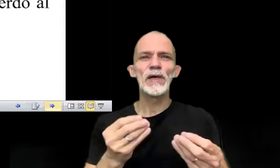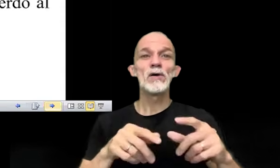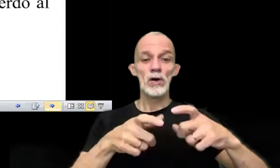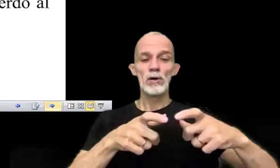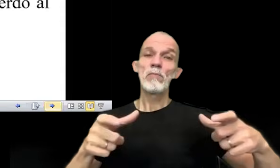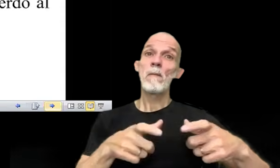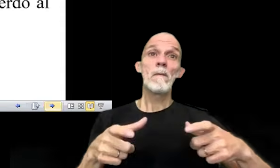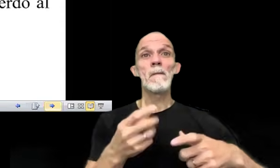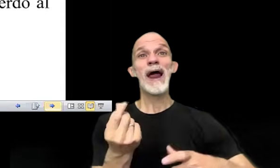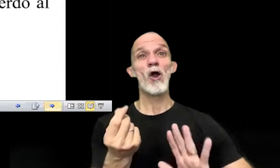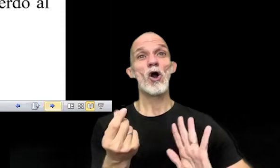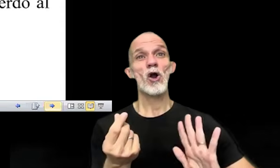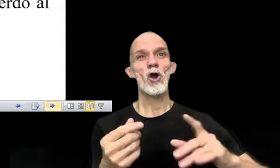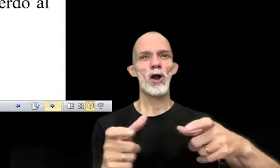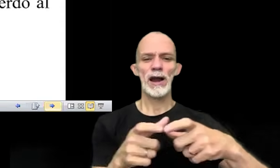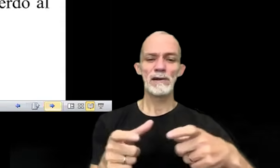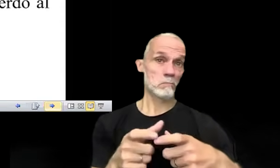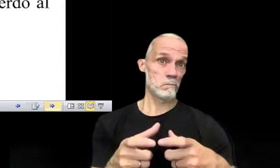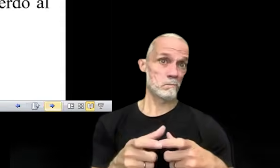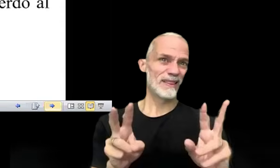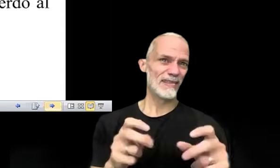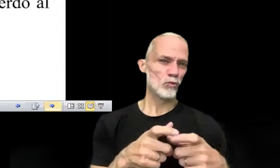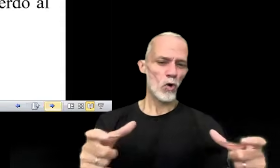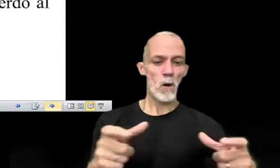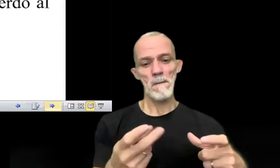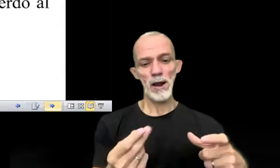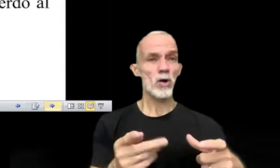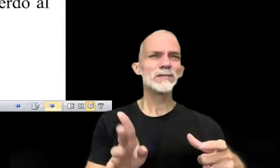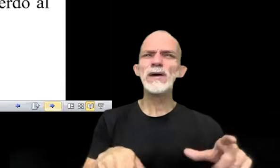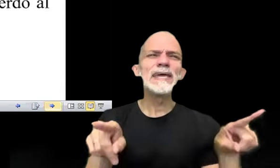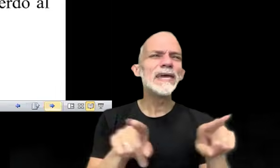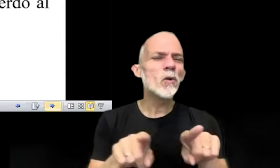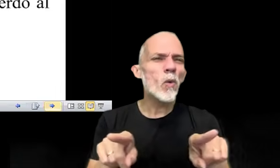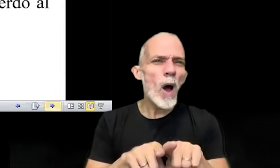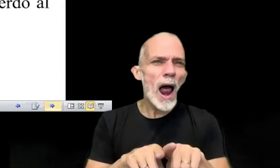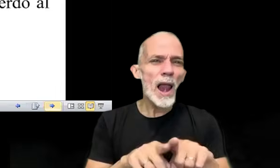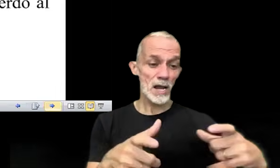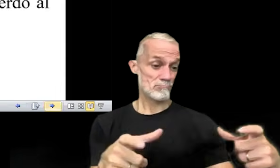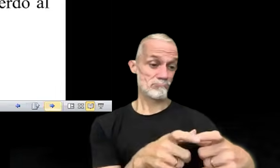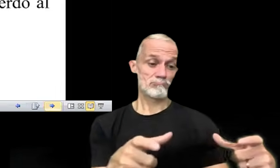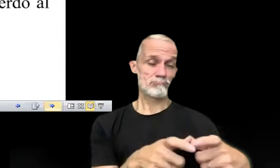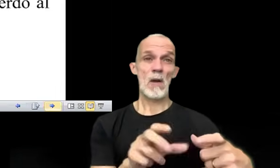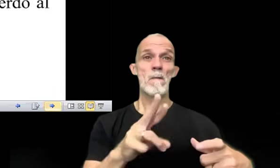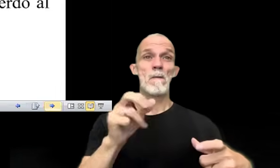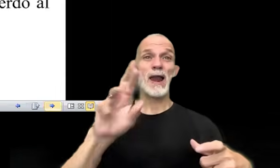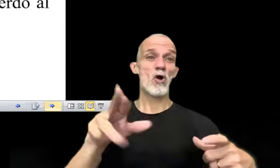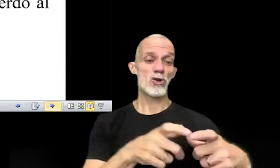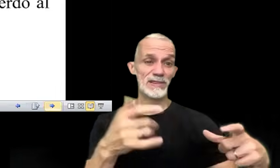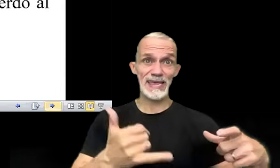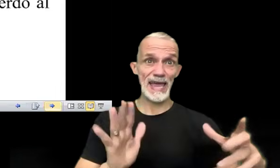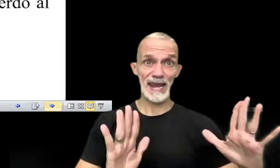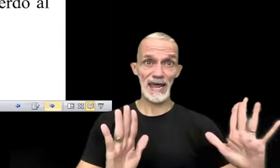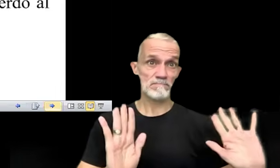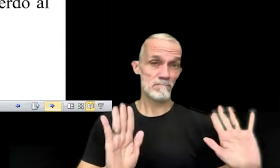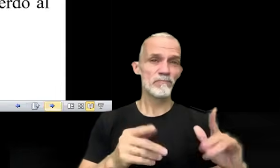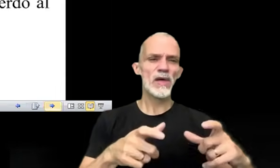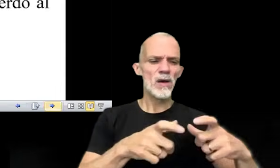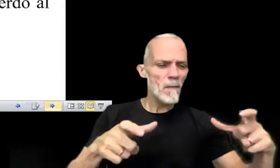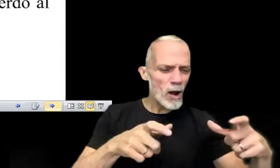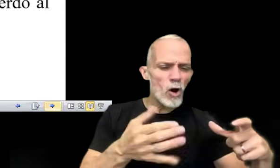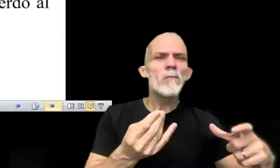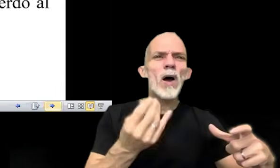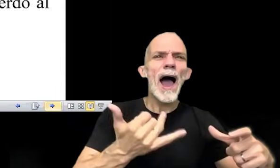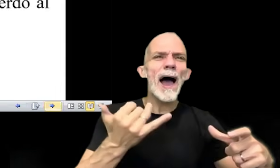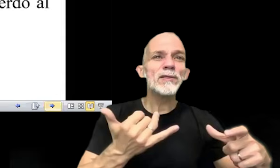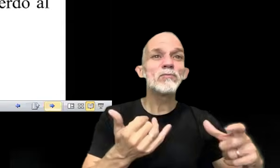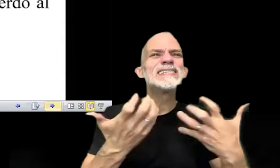como títulos valores. Entonces van a tener el tratamiento de títulos valores. Nos dice que son títulos